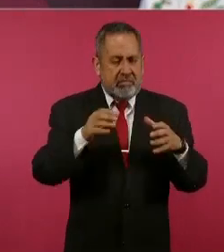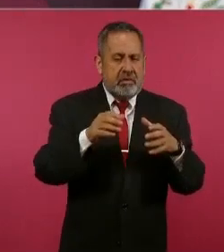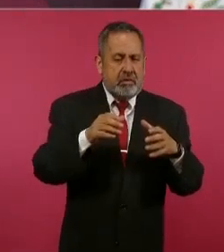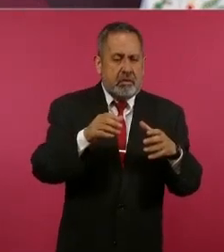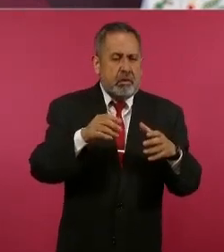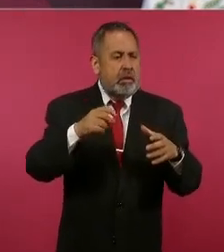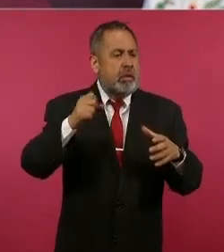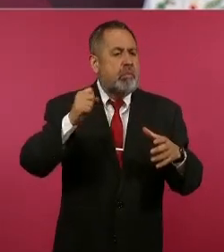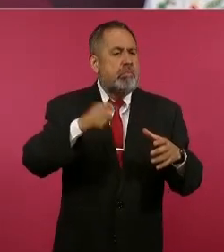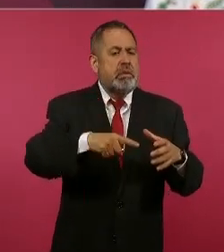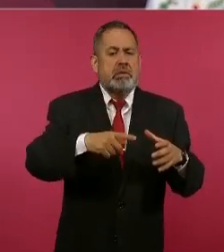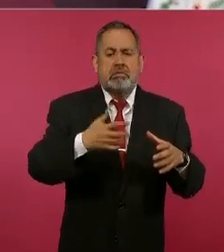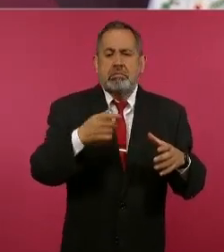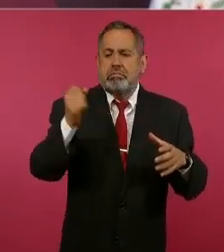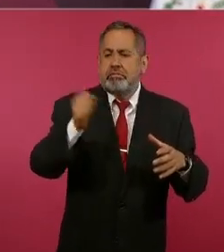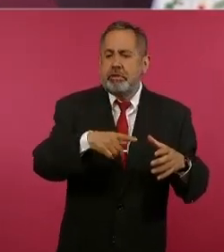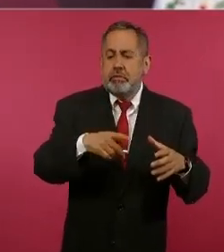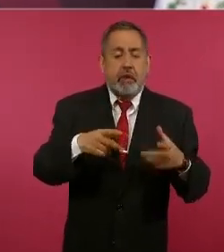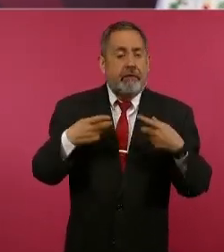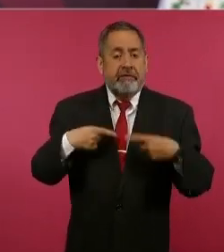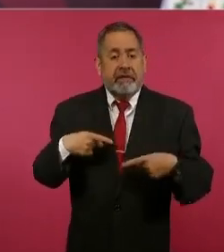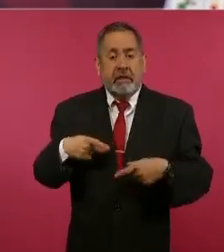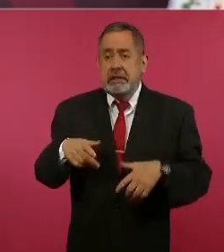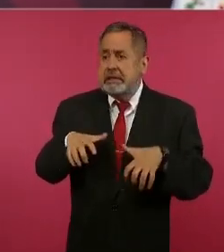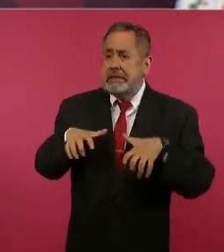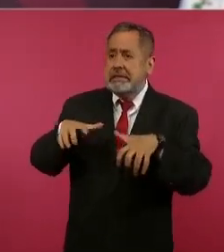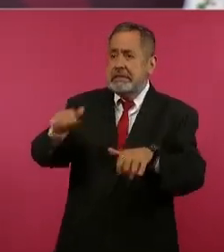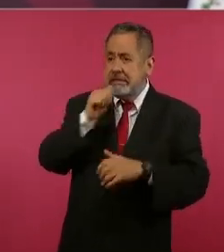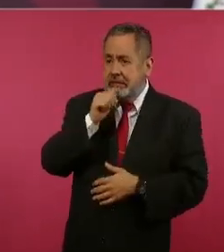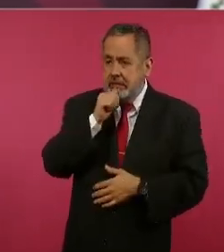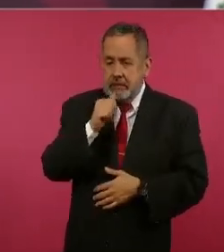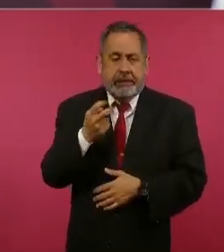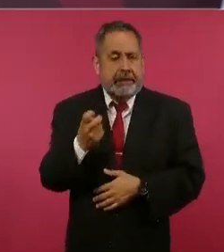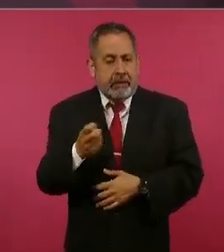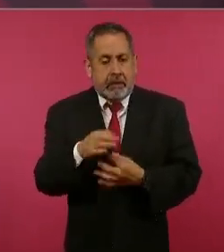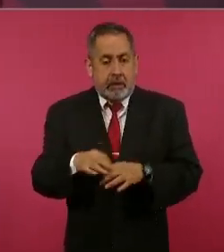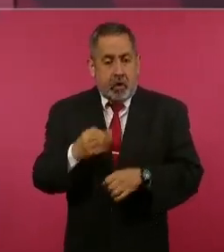pero no en todo un pueblo. Y lo que hemos logrado nosotros